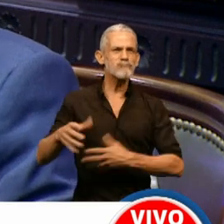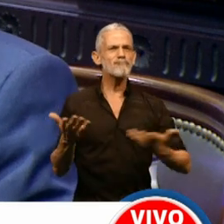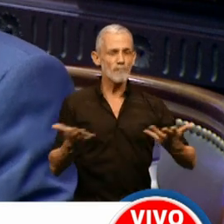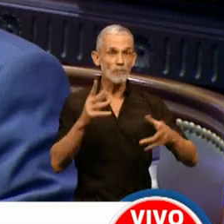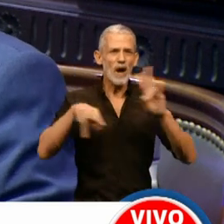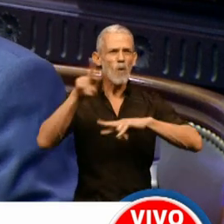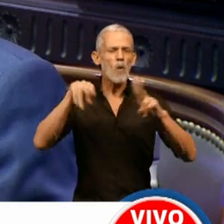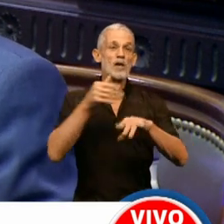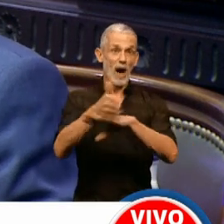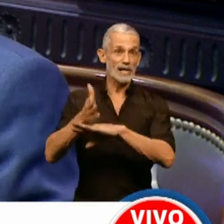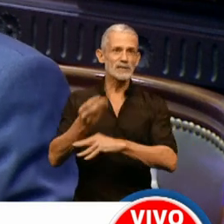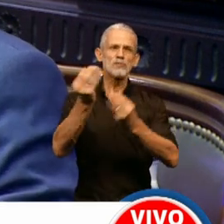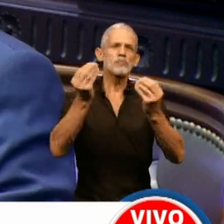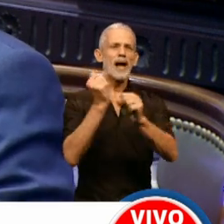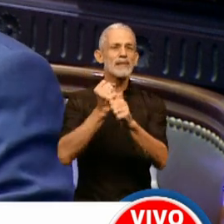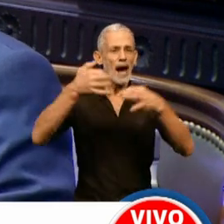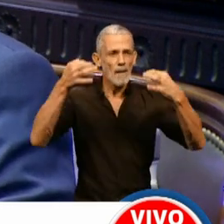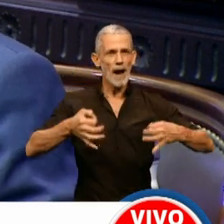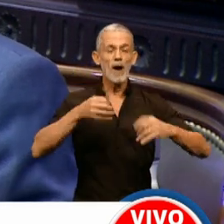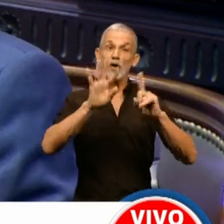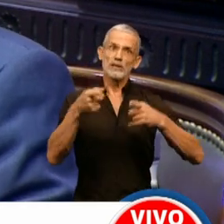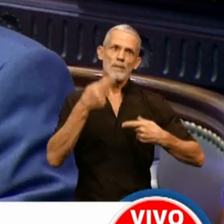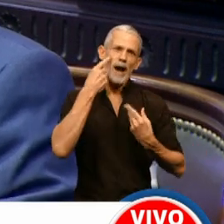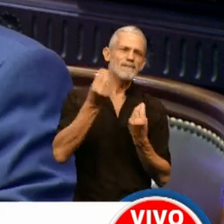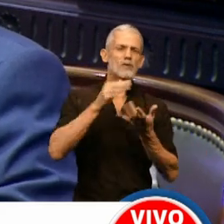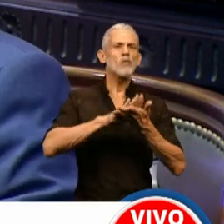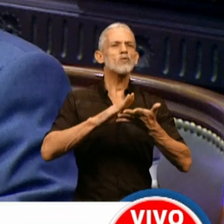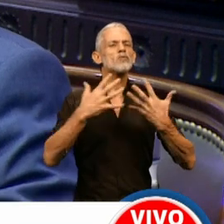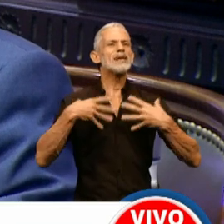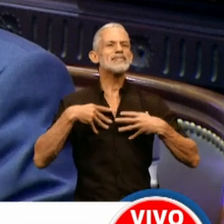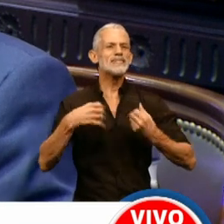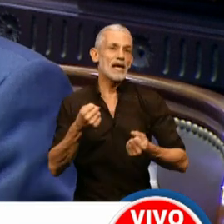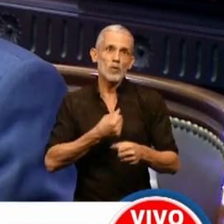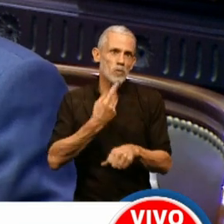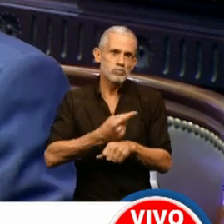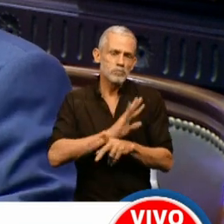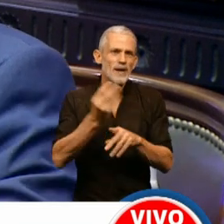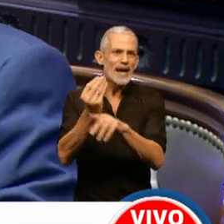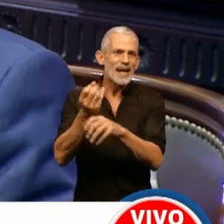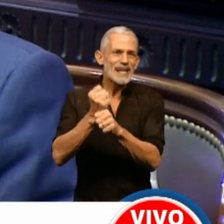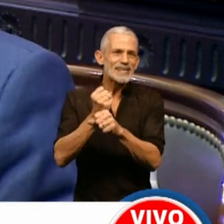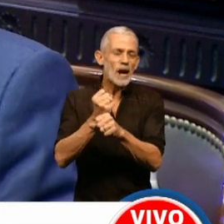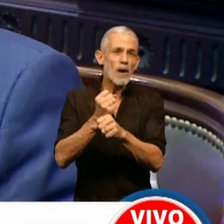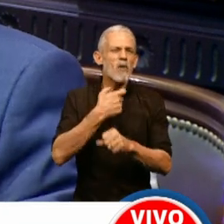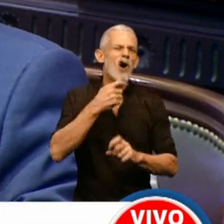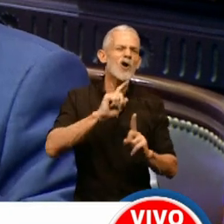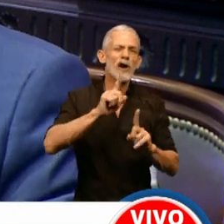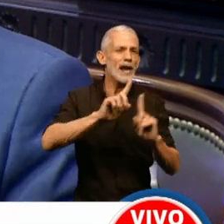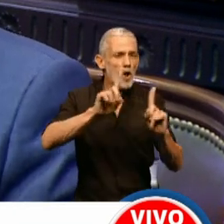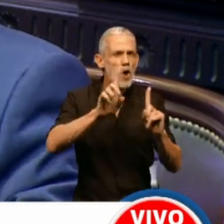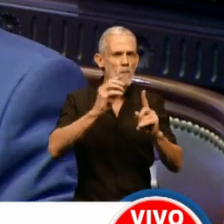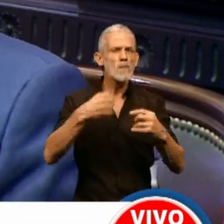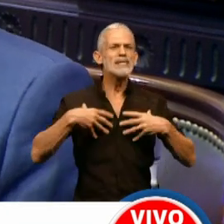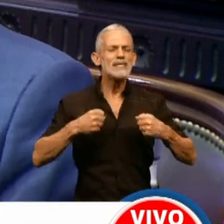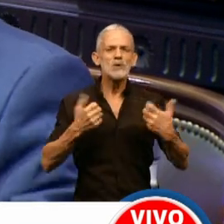buscando el acceso al trabajo digno también tenemos que ver a aquellos que no pueden trabajar no porque no quieren sino porque la